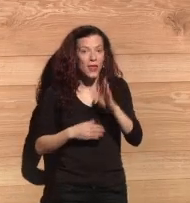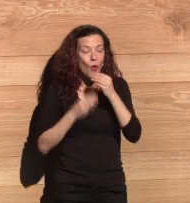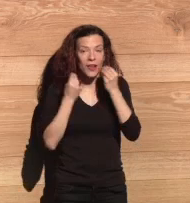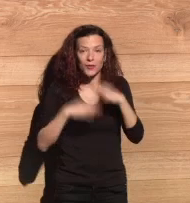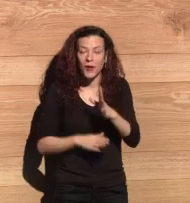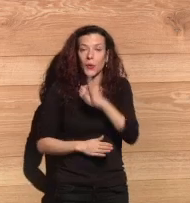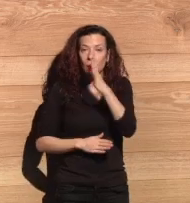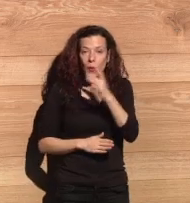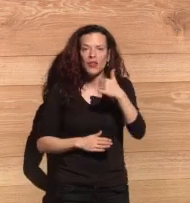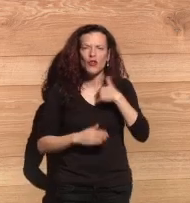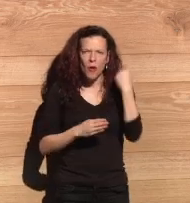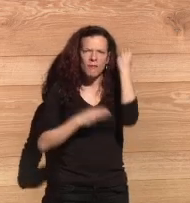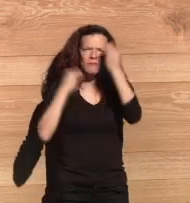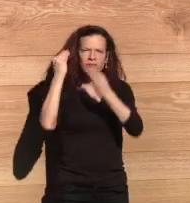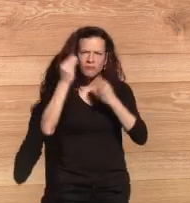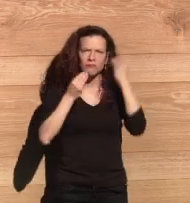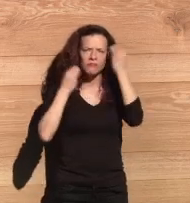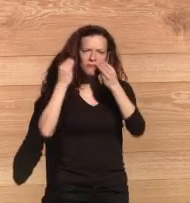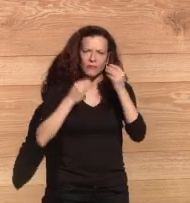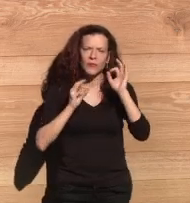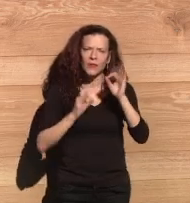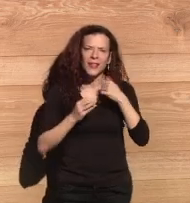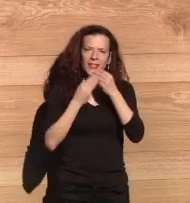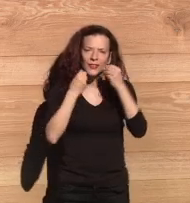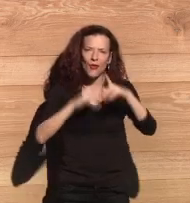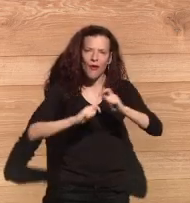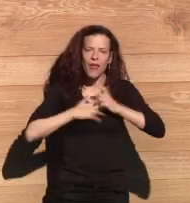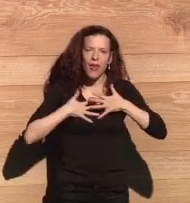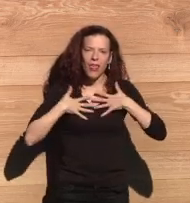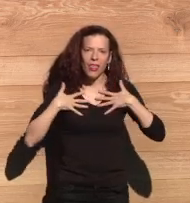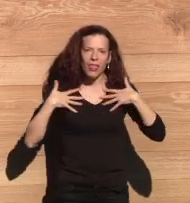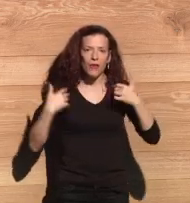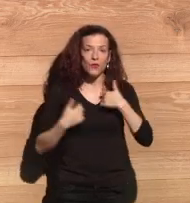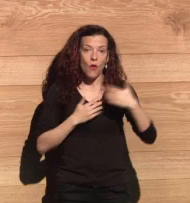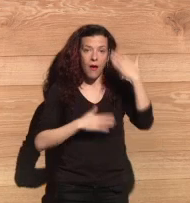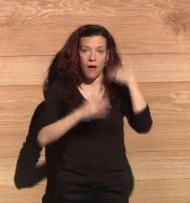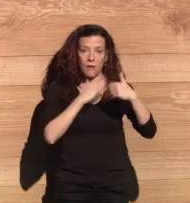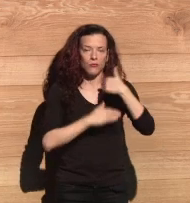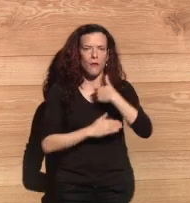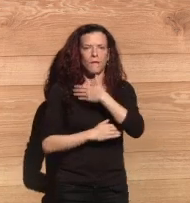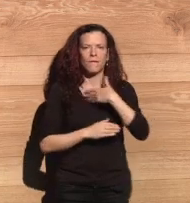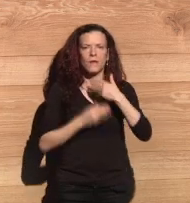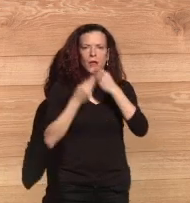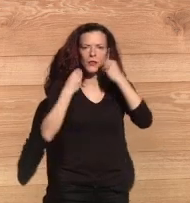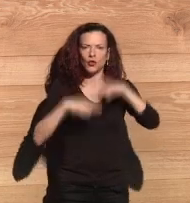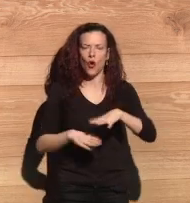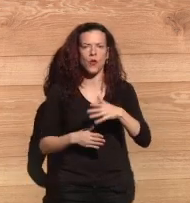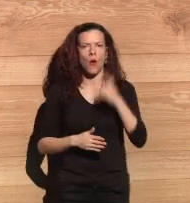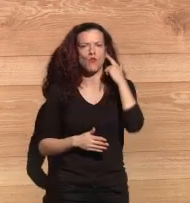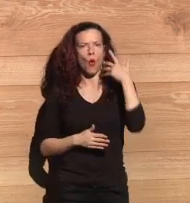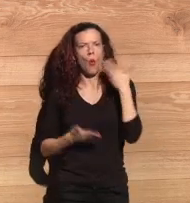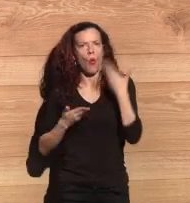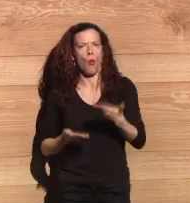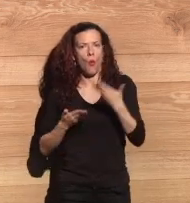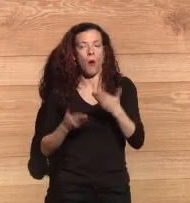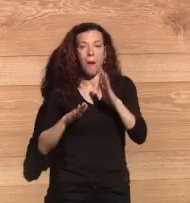yo me hacía esa reflexión, ¿no? O sea, ¿cómo me puede estar emocionando tanto esa historia cuando yo antes lo que quería era grandes historias, ¿no? Para mí ahora mismo las